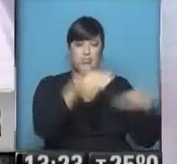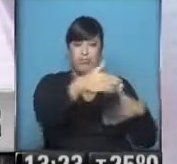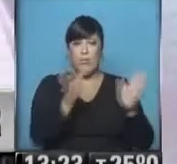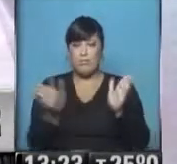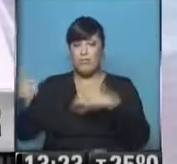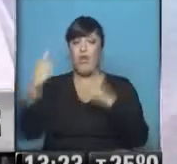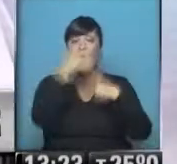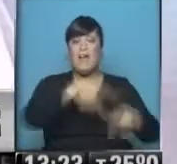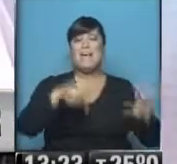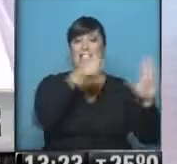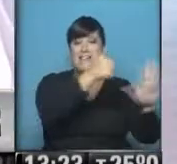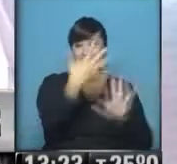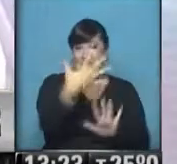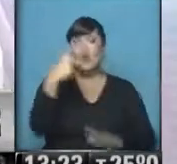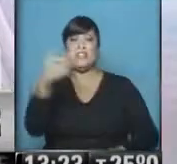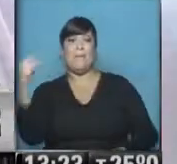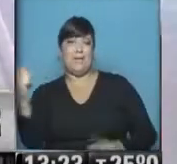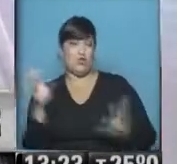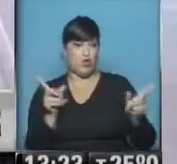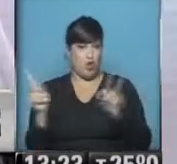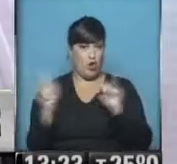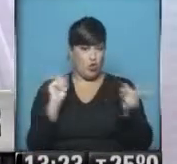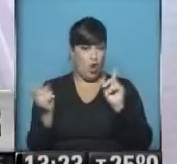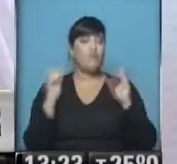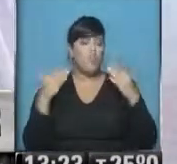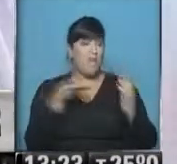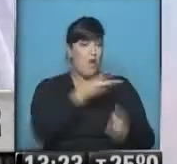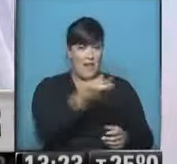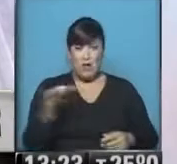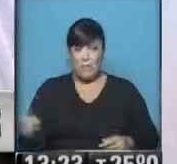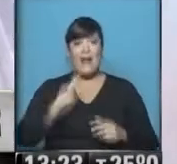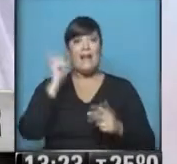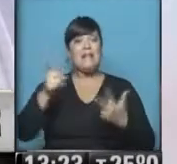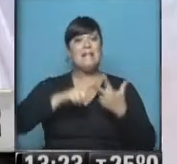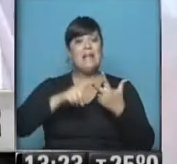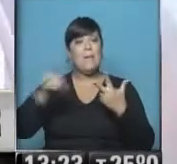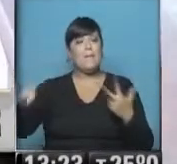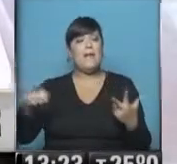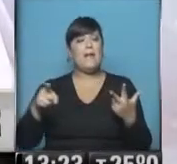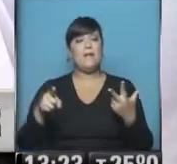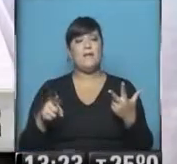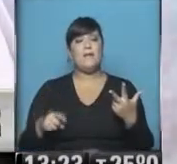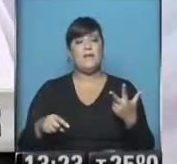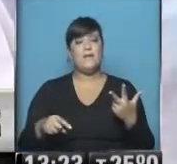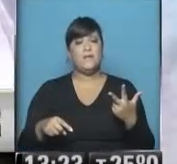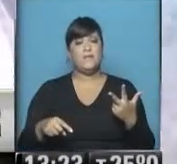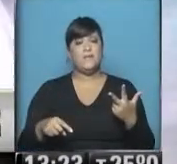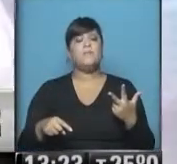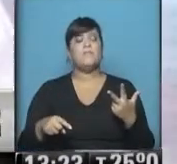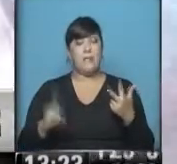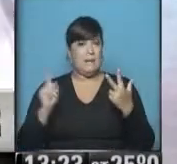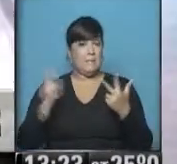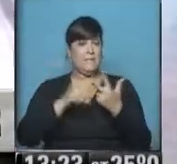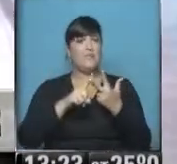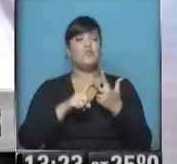productos escolares a 65 pesos de 100 pesos disponibles en Los pequeños comercios y también con una cadena comercializa